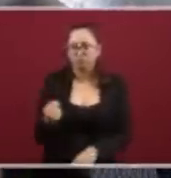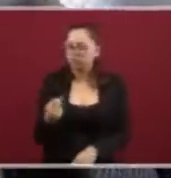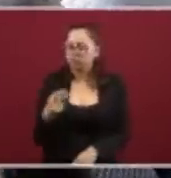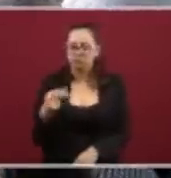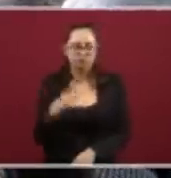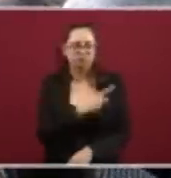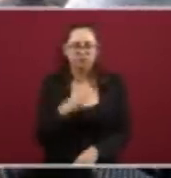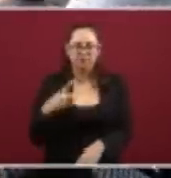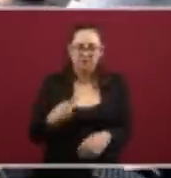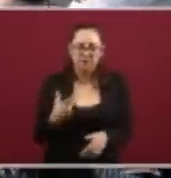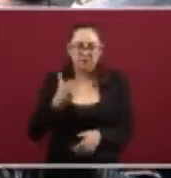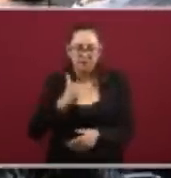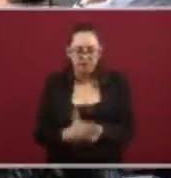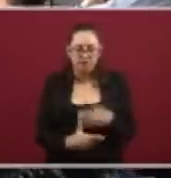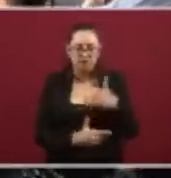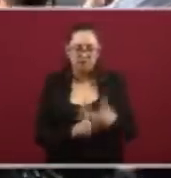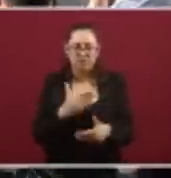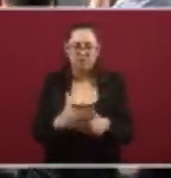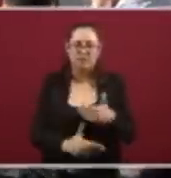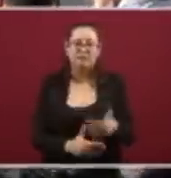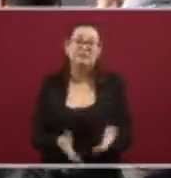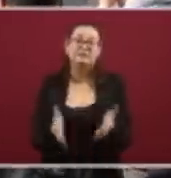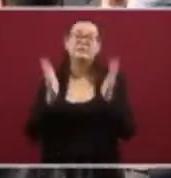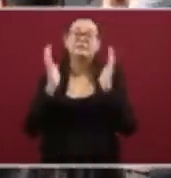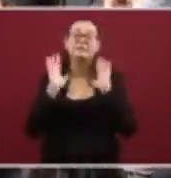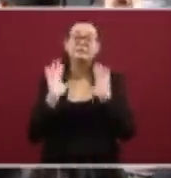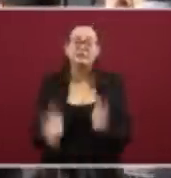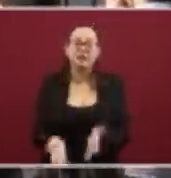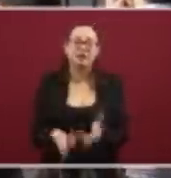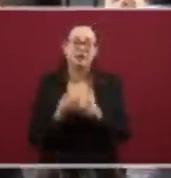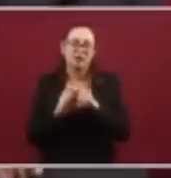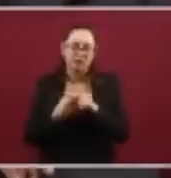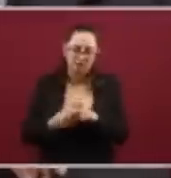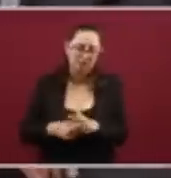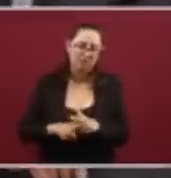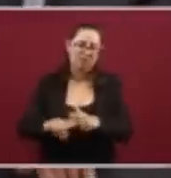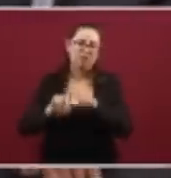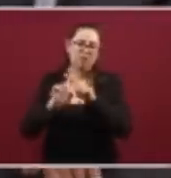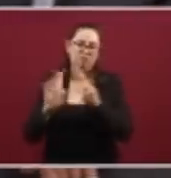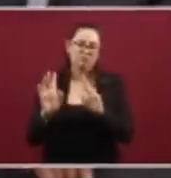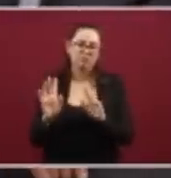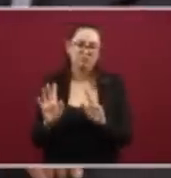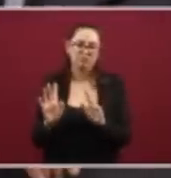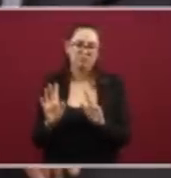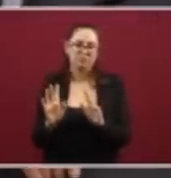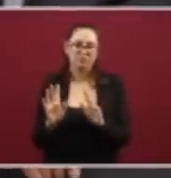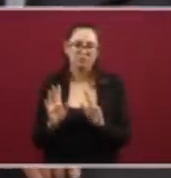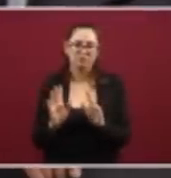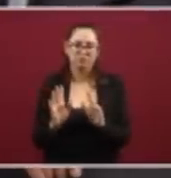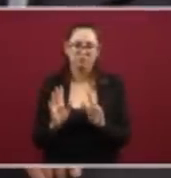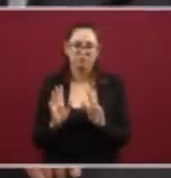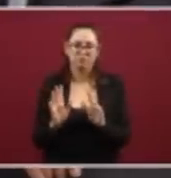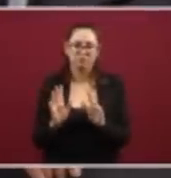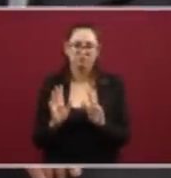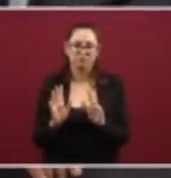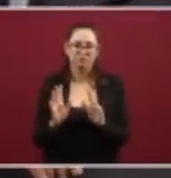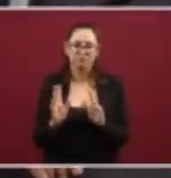proceso pero ya vamos a contar con esta guardia nacional es